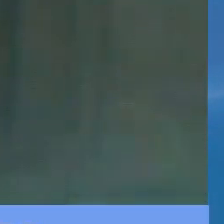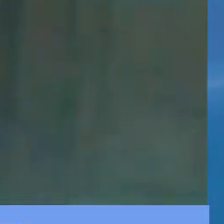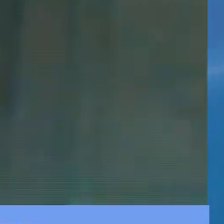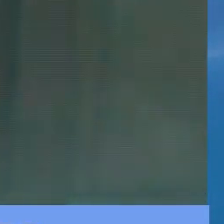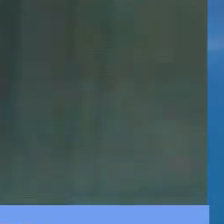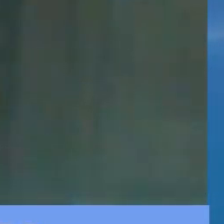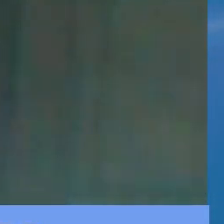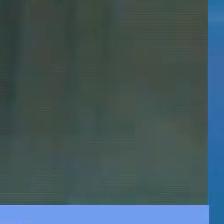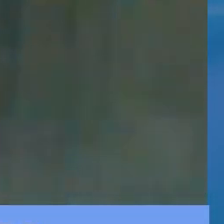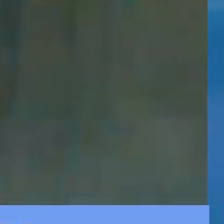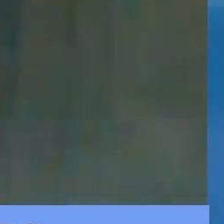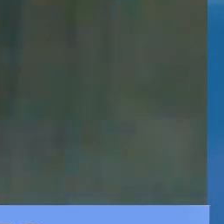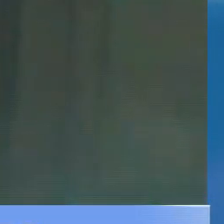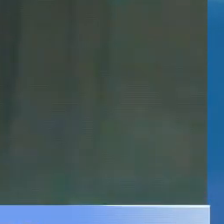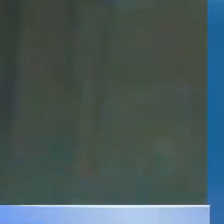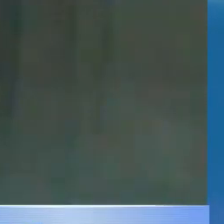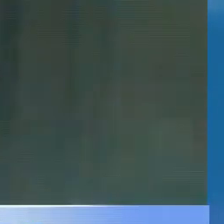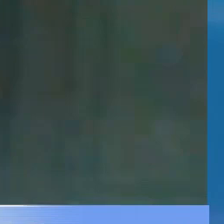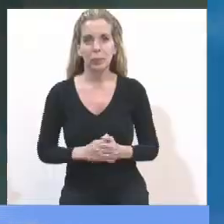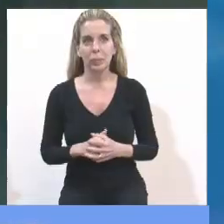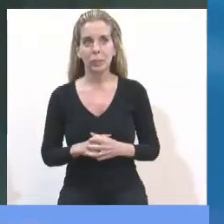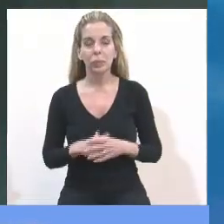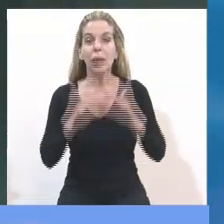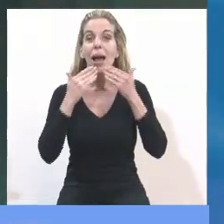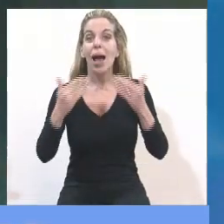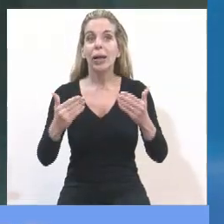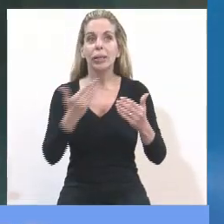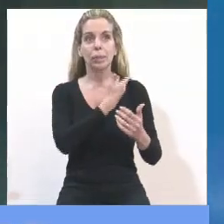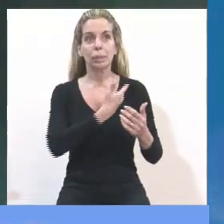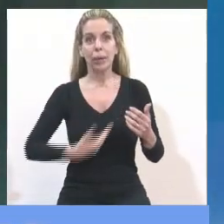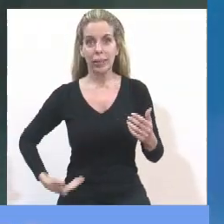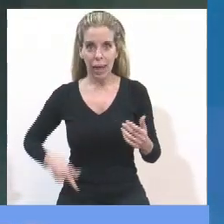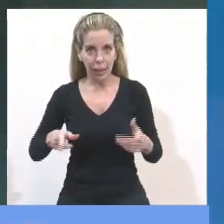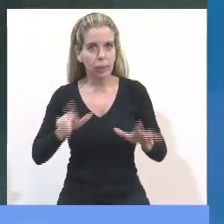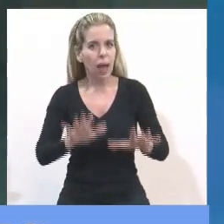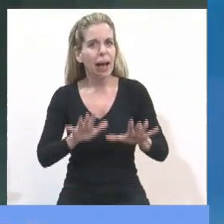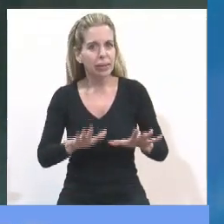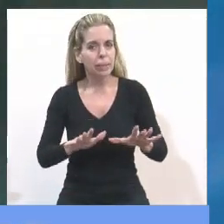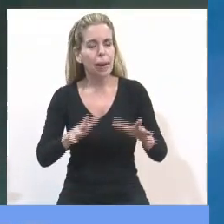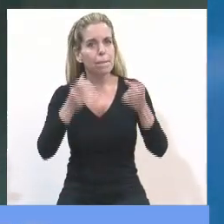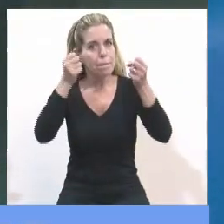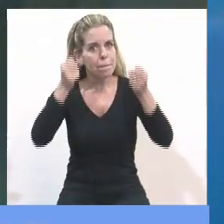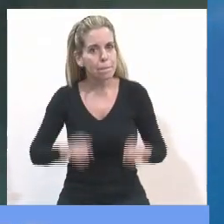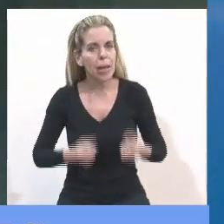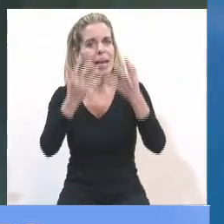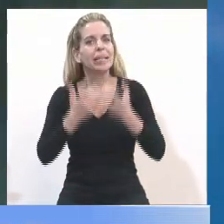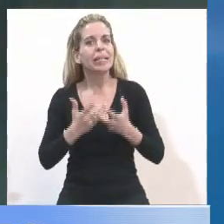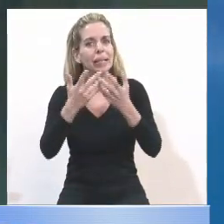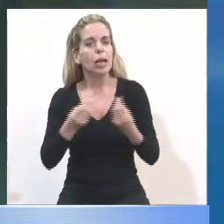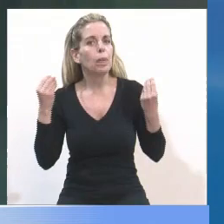Gracias, señora presidenta. Bueno, estamos aquí para afianzar el sistema